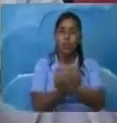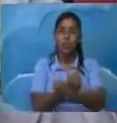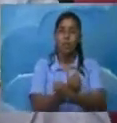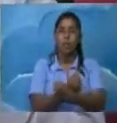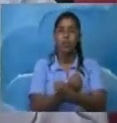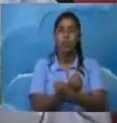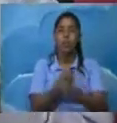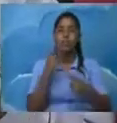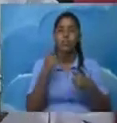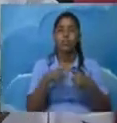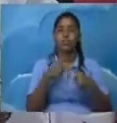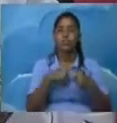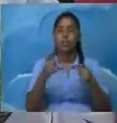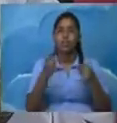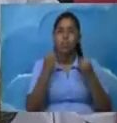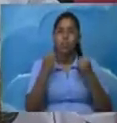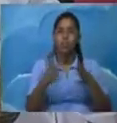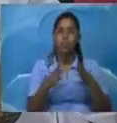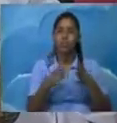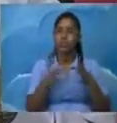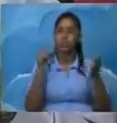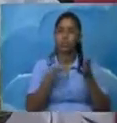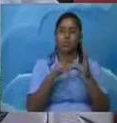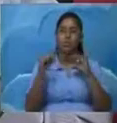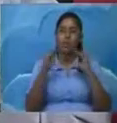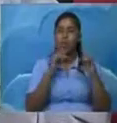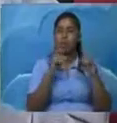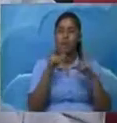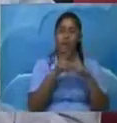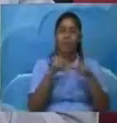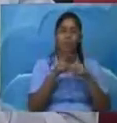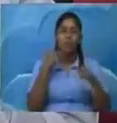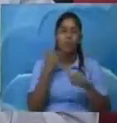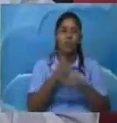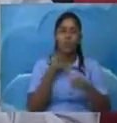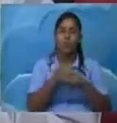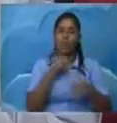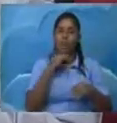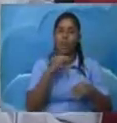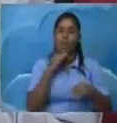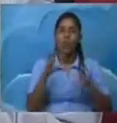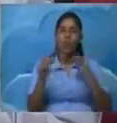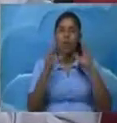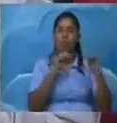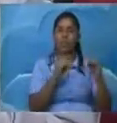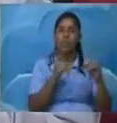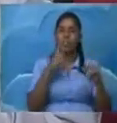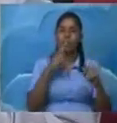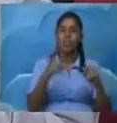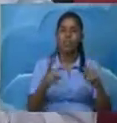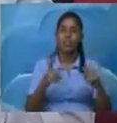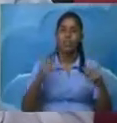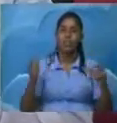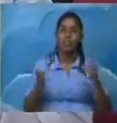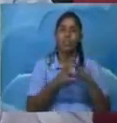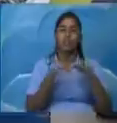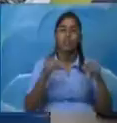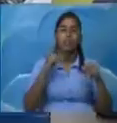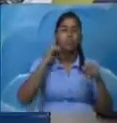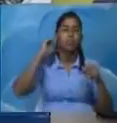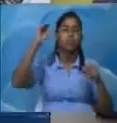asunto se convierte en pura bulla, puro pacapaca, pura... Como un barril, sí, no, que le dan por la barriga y pum,